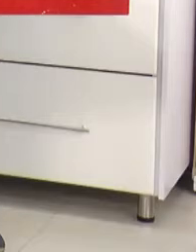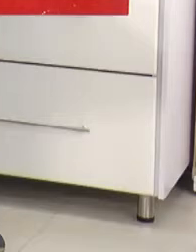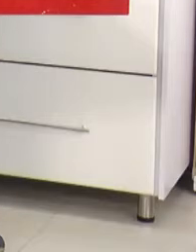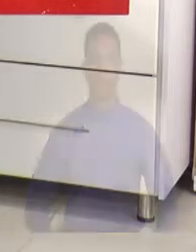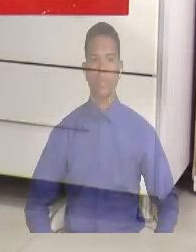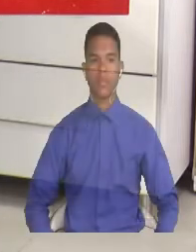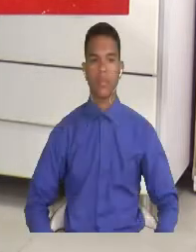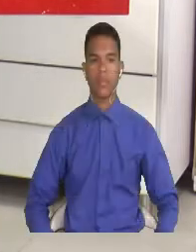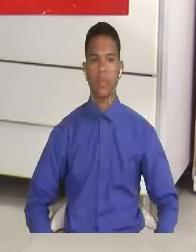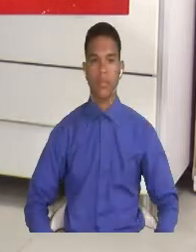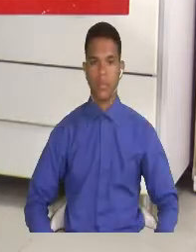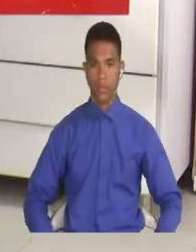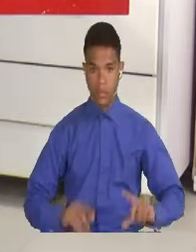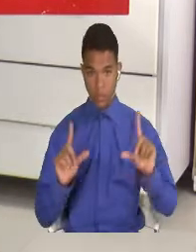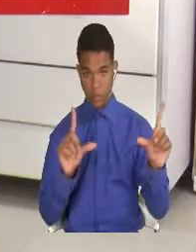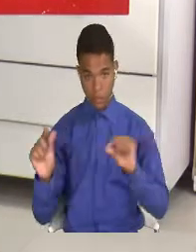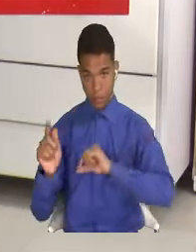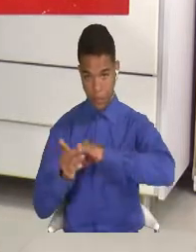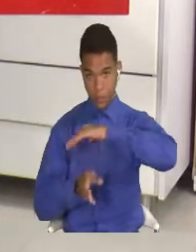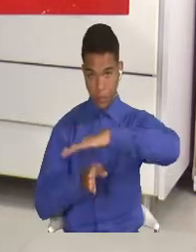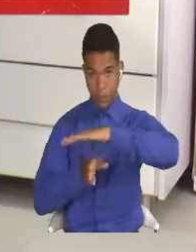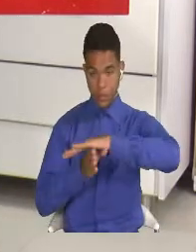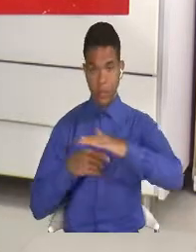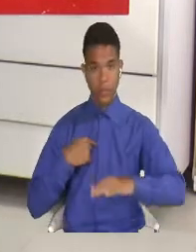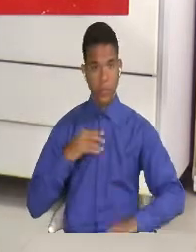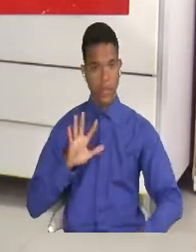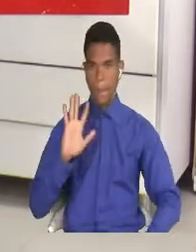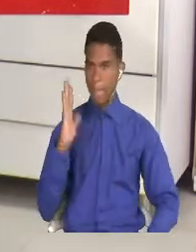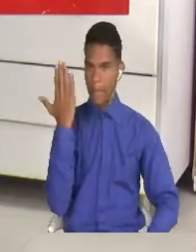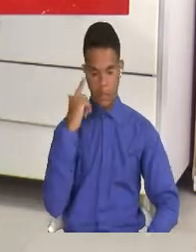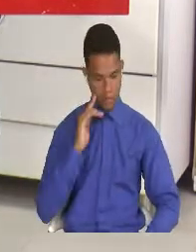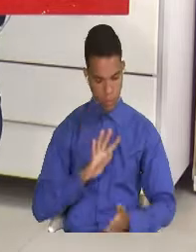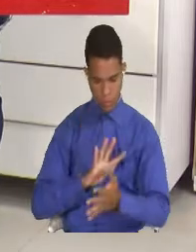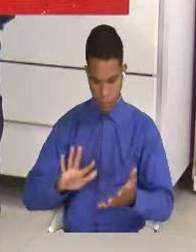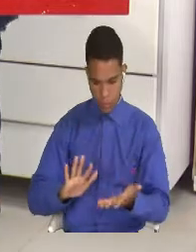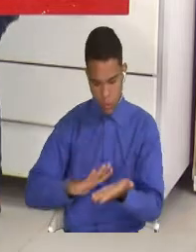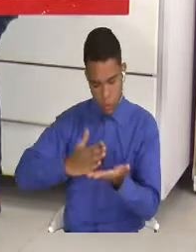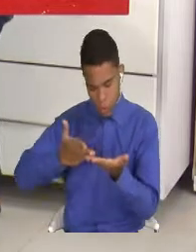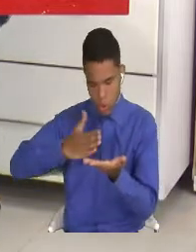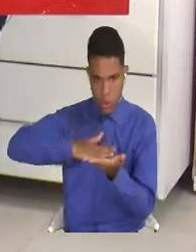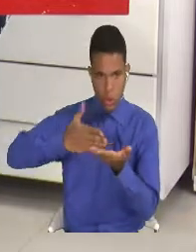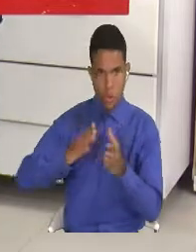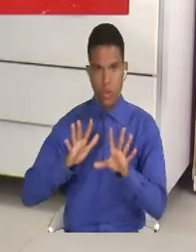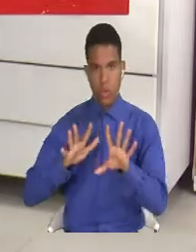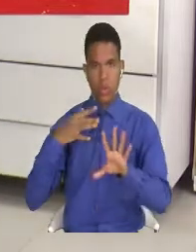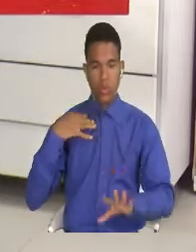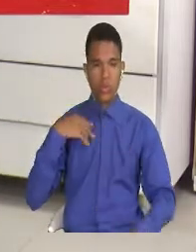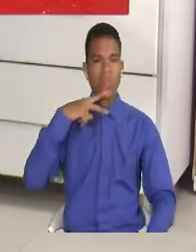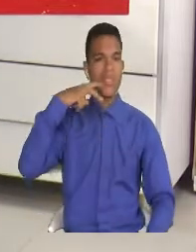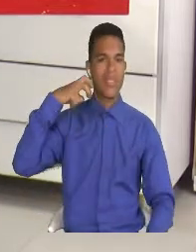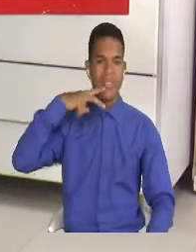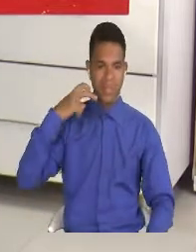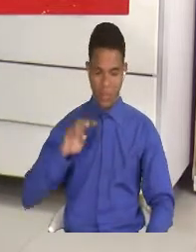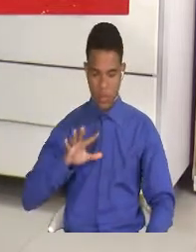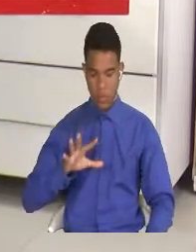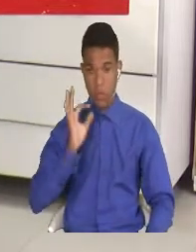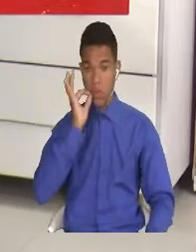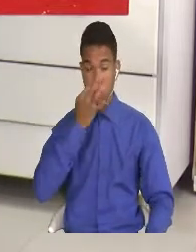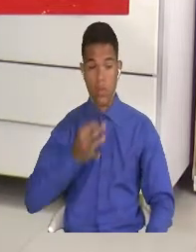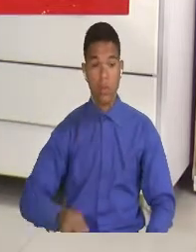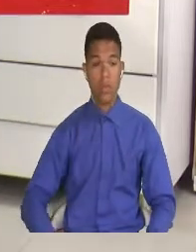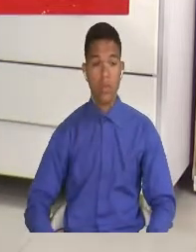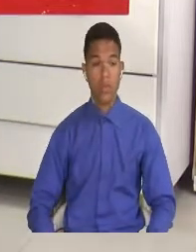Continuamos en A Pedir de Boca y bueno, ya está prácticamente cogiendo con textura, cogiendo color nuestro querido lomo. Sí, mira, aquí, aquí tenemos